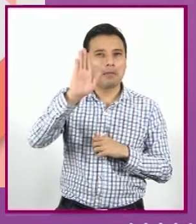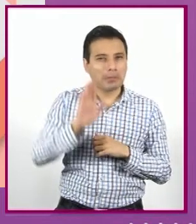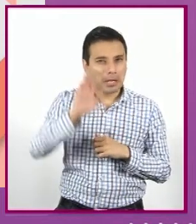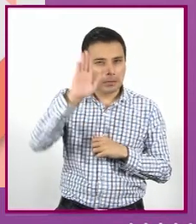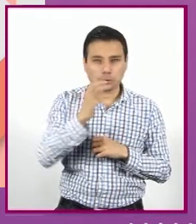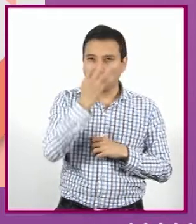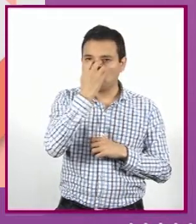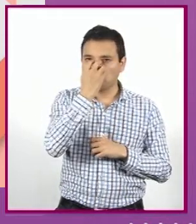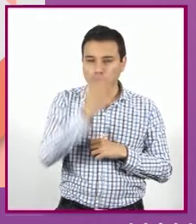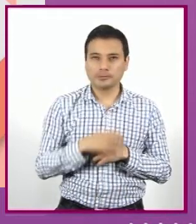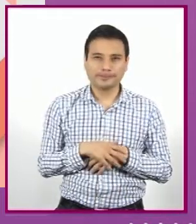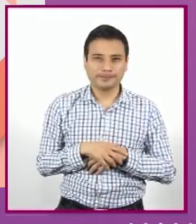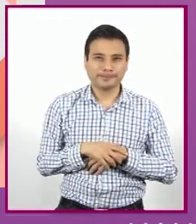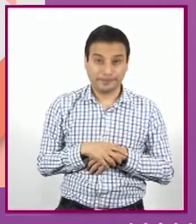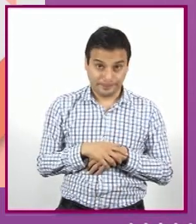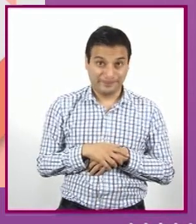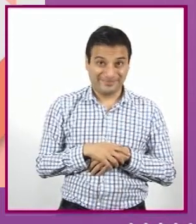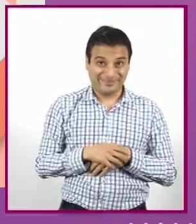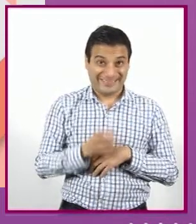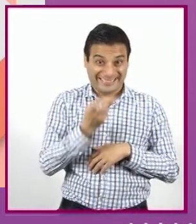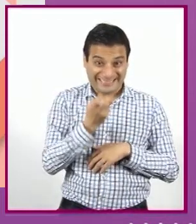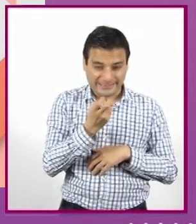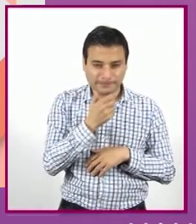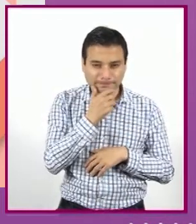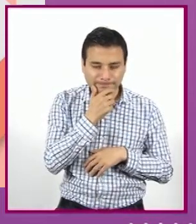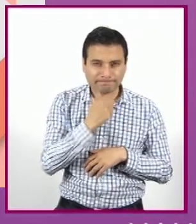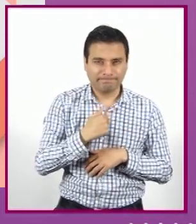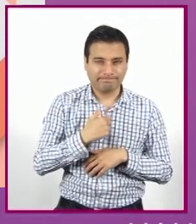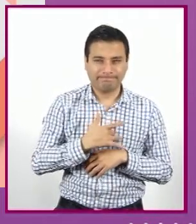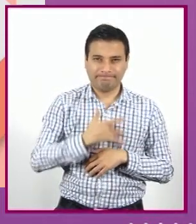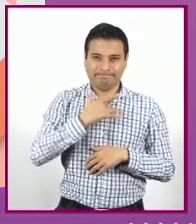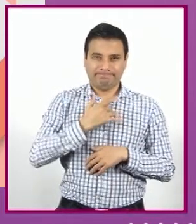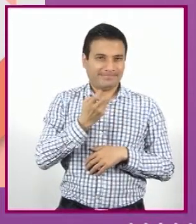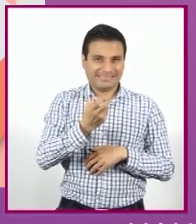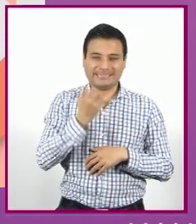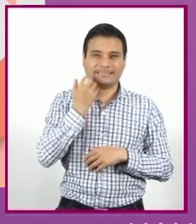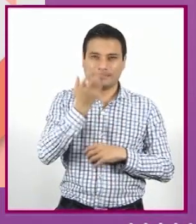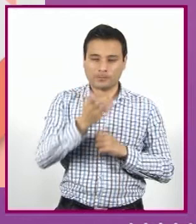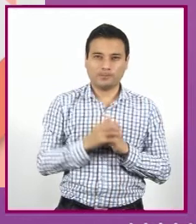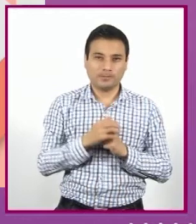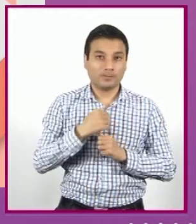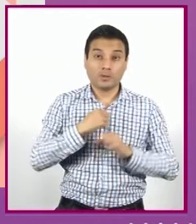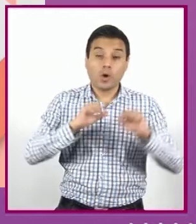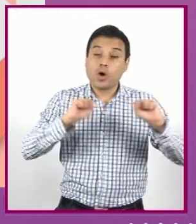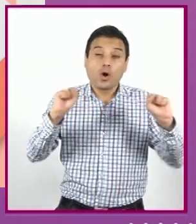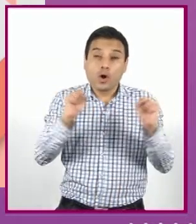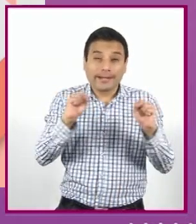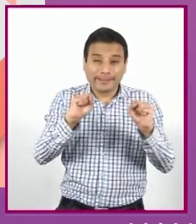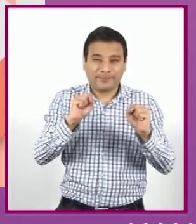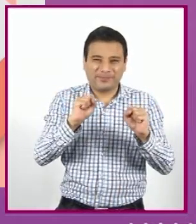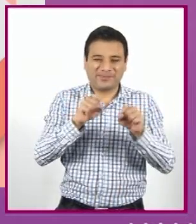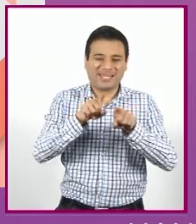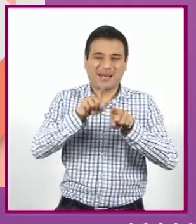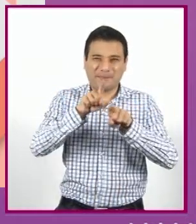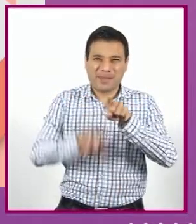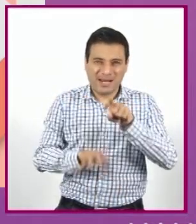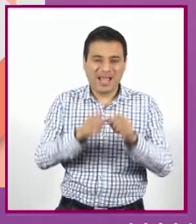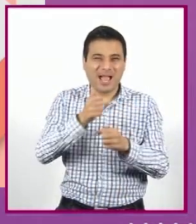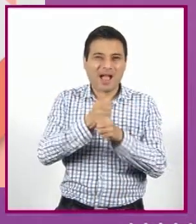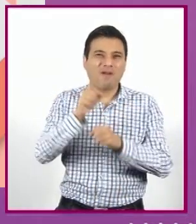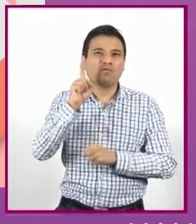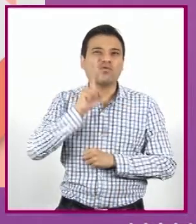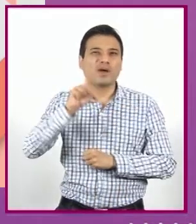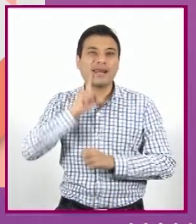oso polar. En ese momento supe que era el indicado. Corrí hacia donde estaba mi hermana y mi abuela